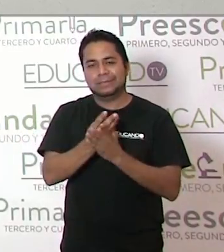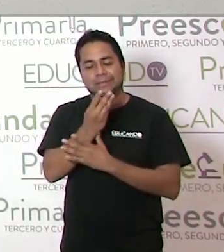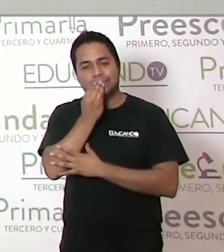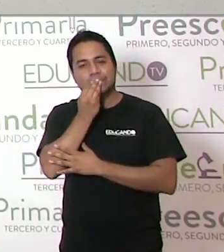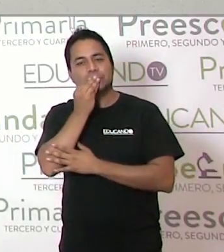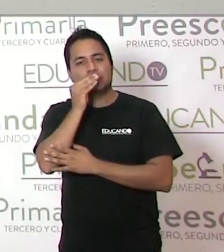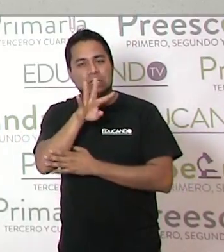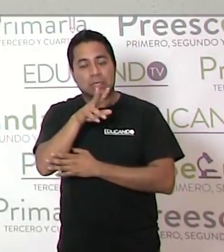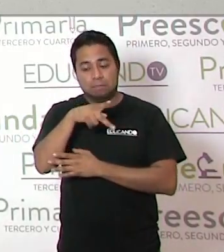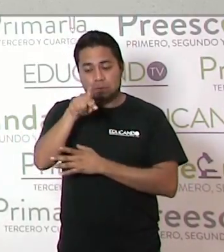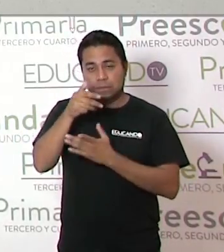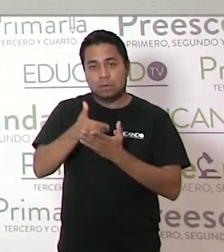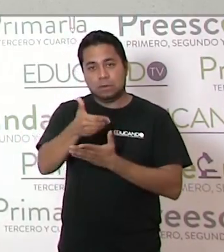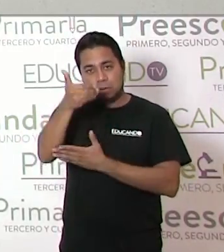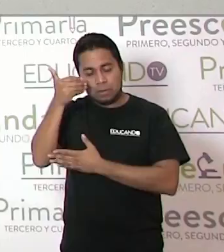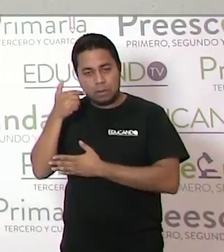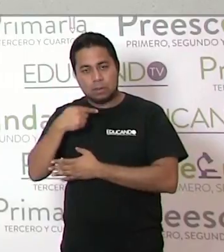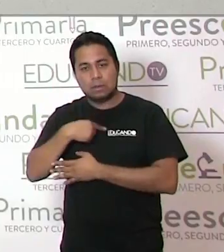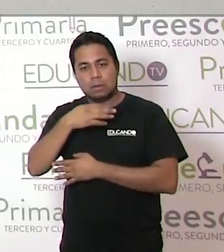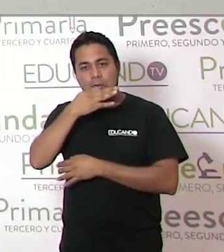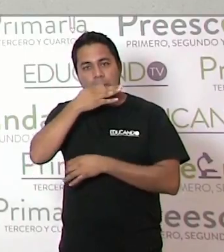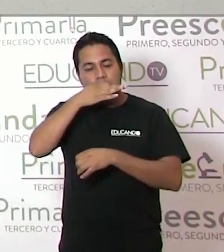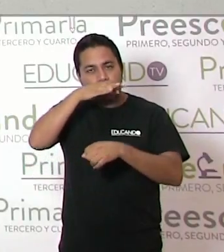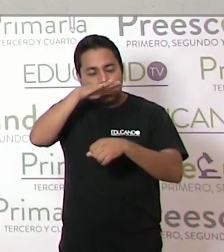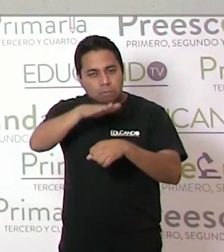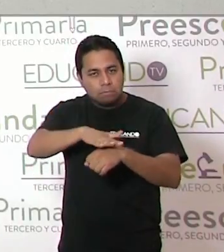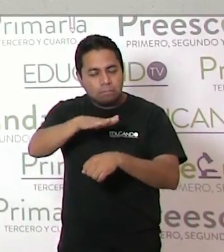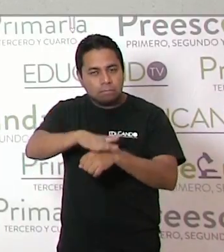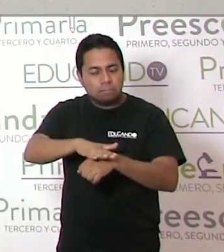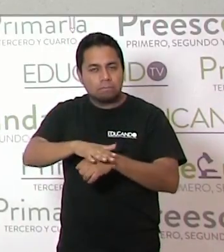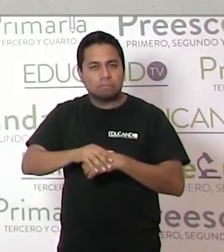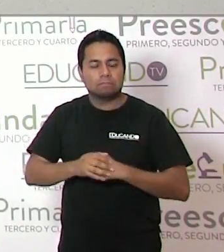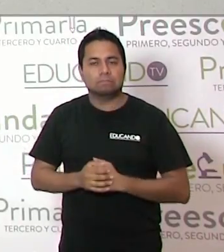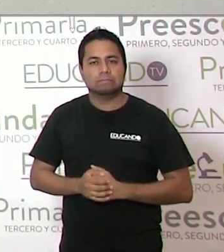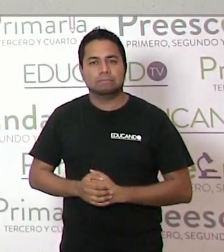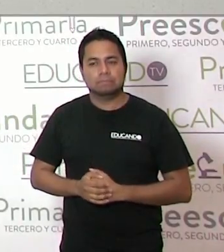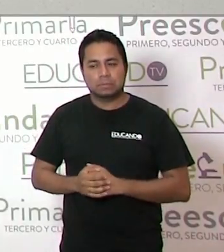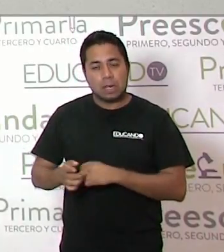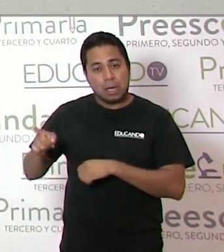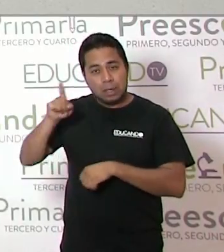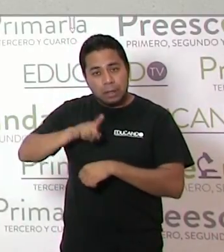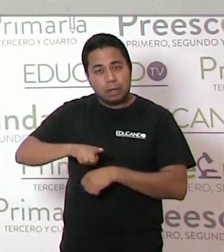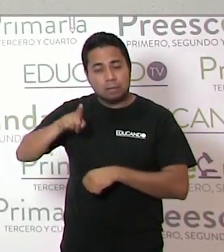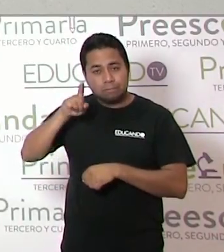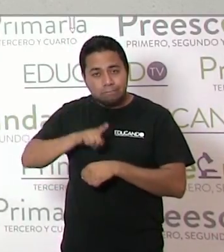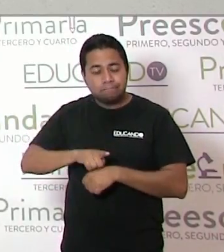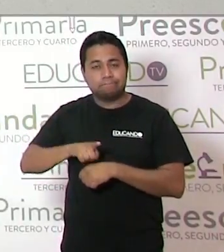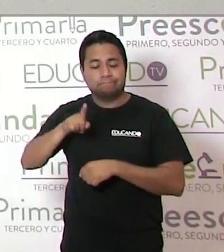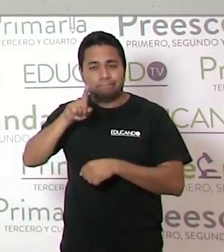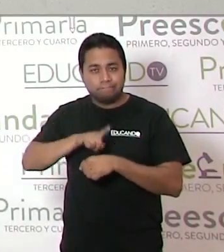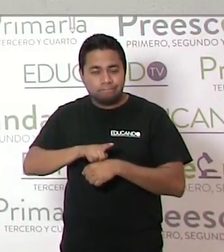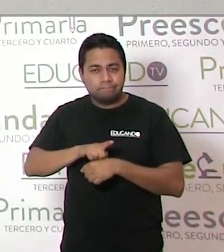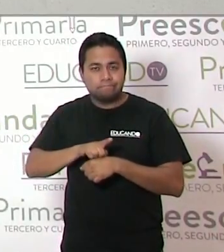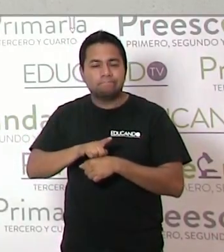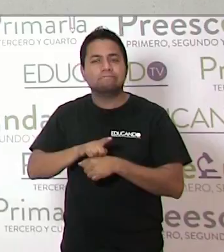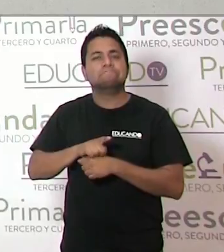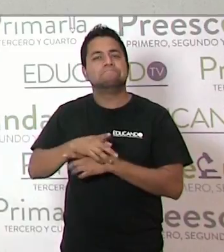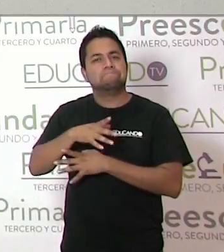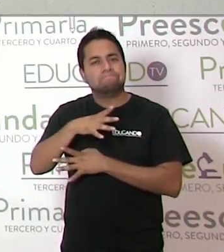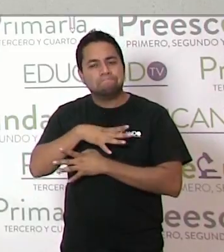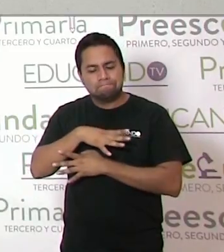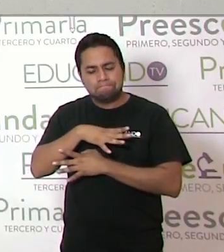pero antes déjame decirte el consejo del día de hoy. Todos los días al levantarnos necesitamos tener una